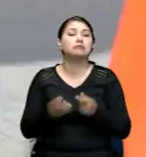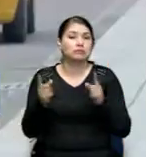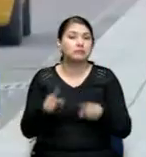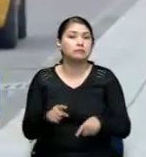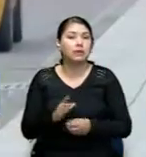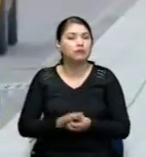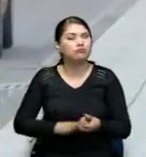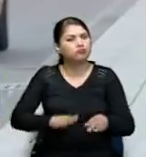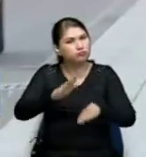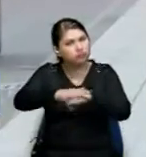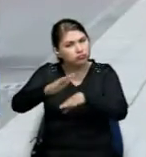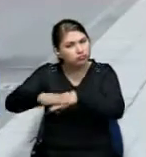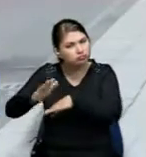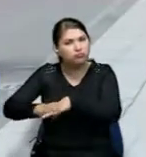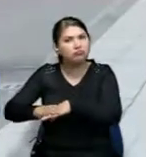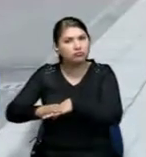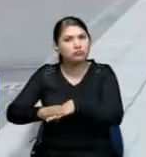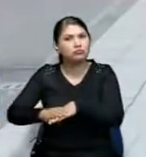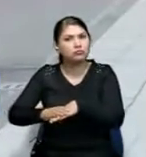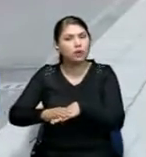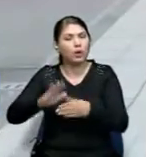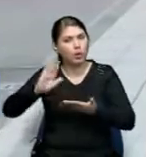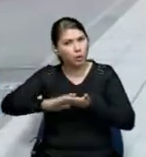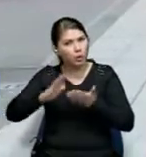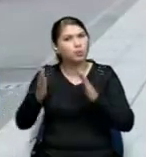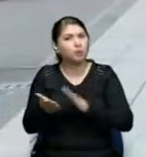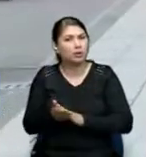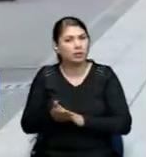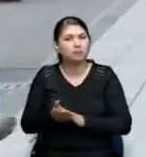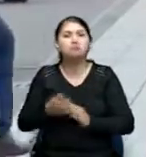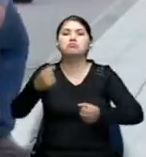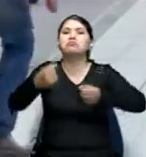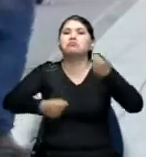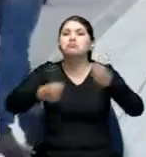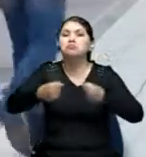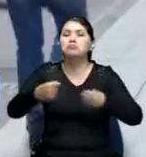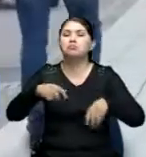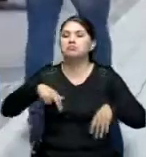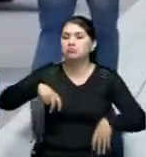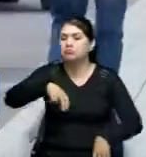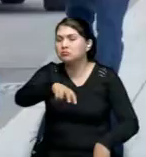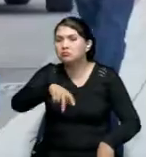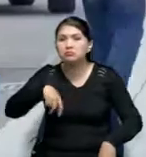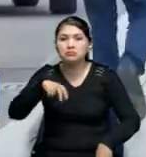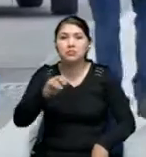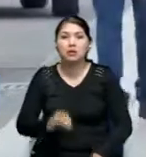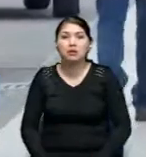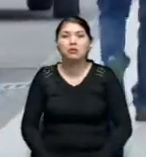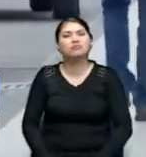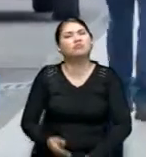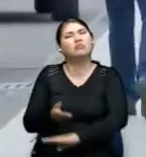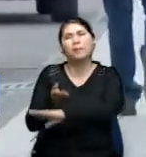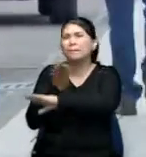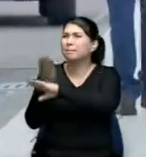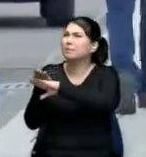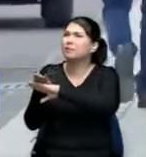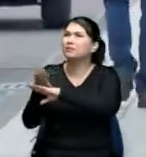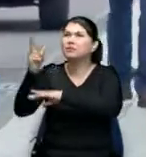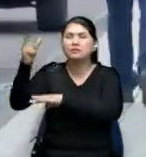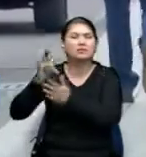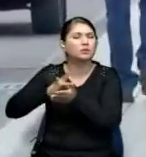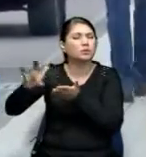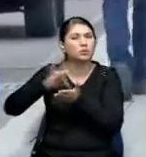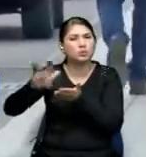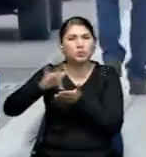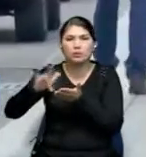pues el llamado de atención que ha hecho la misma comunidad conductores y peatones que han pedido a las autoridades y agilice